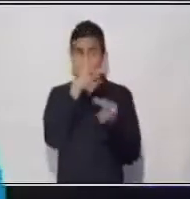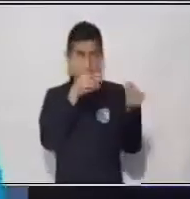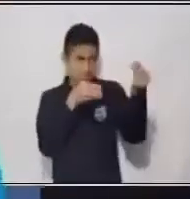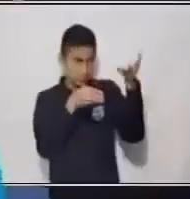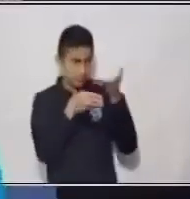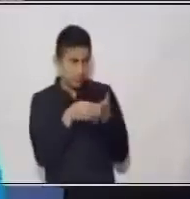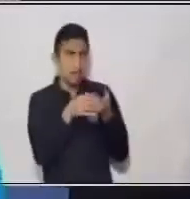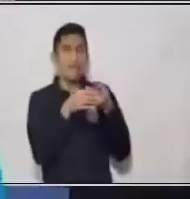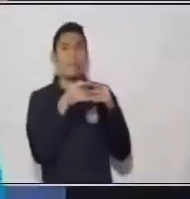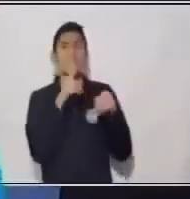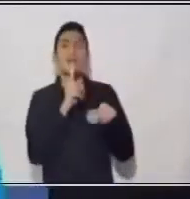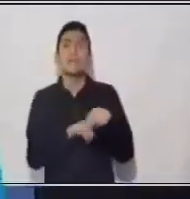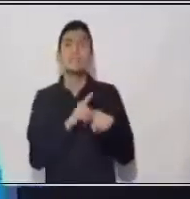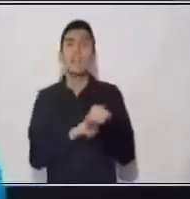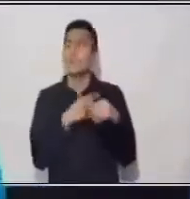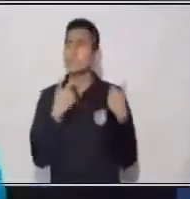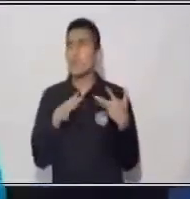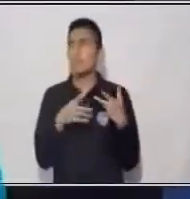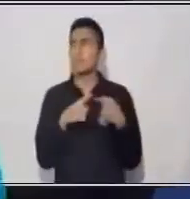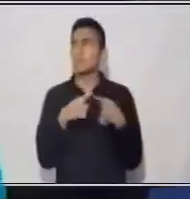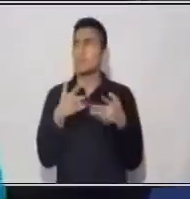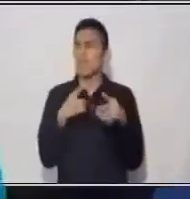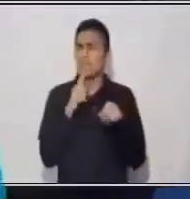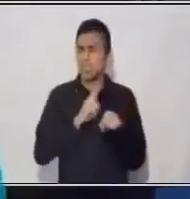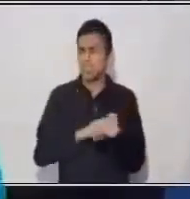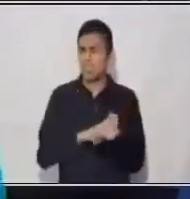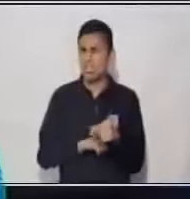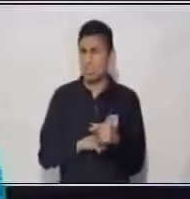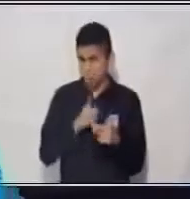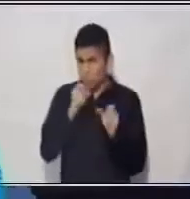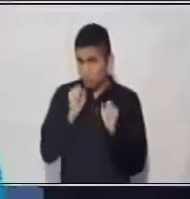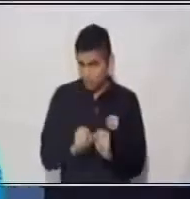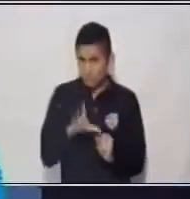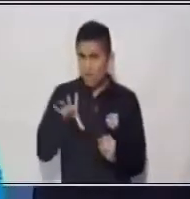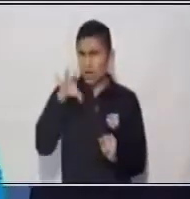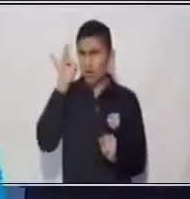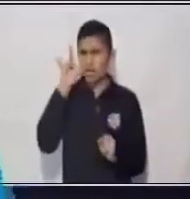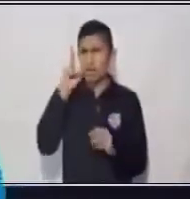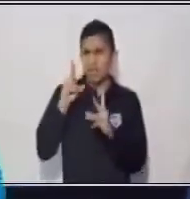piden encontrar la distancia que ha recorrido? ¿Será que lo podemos hacer?